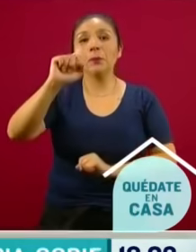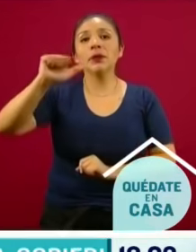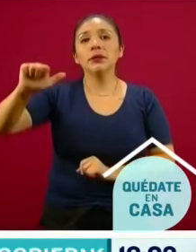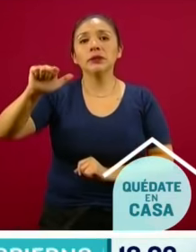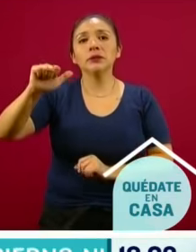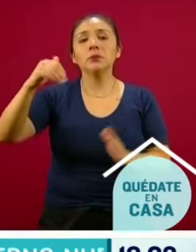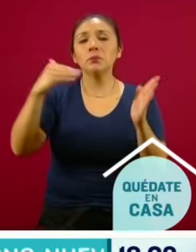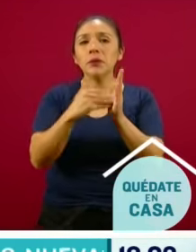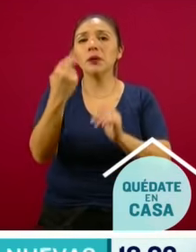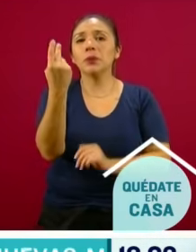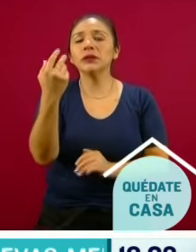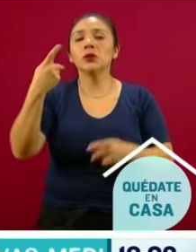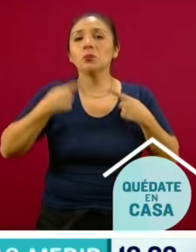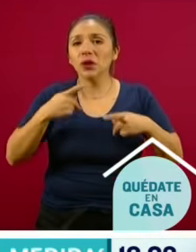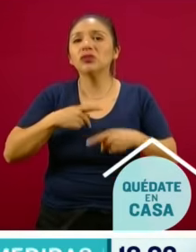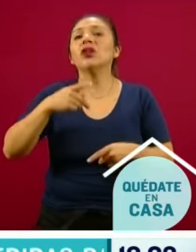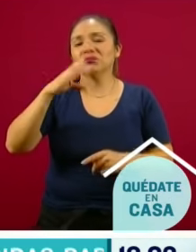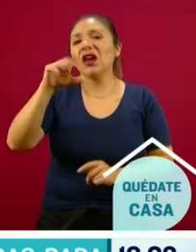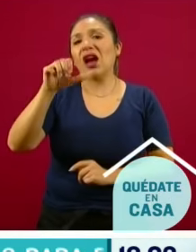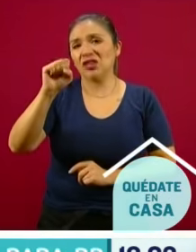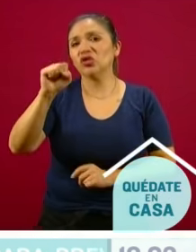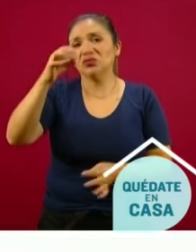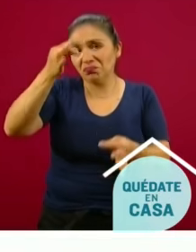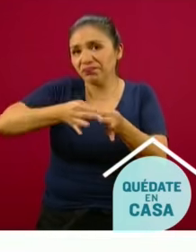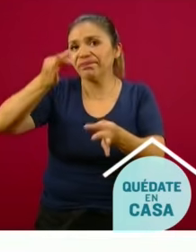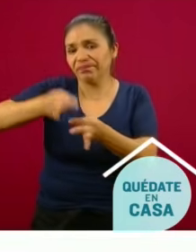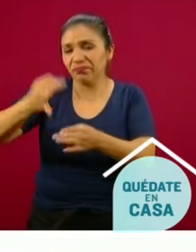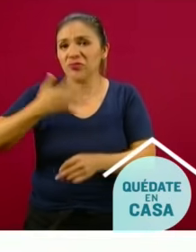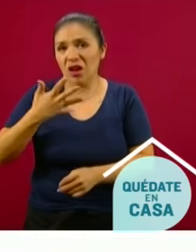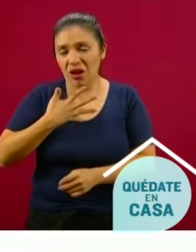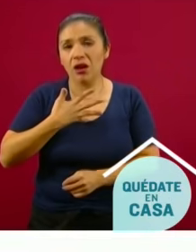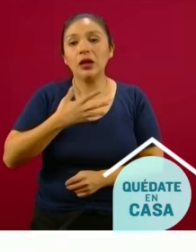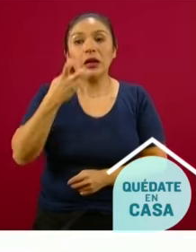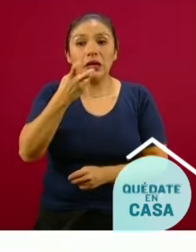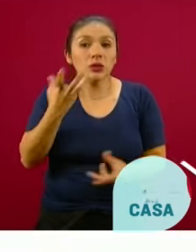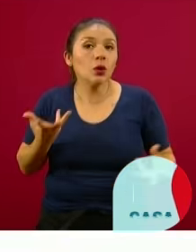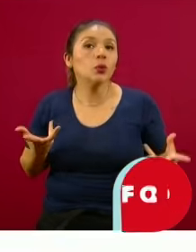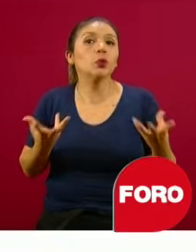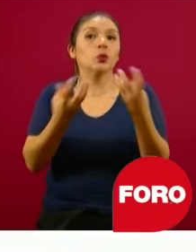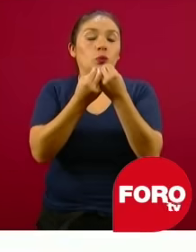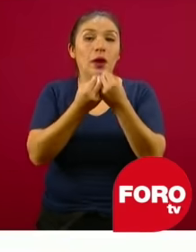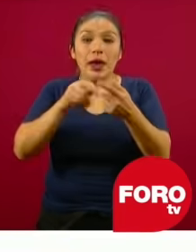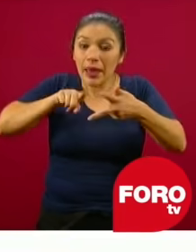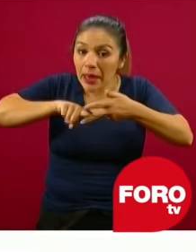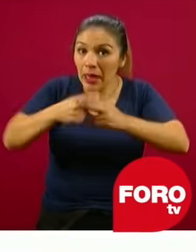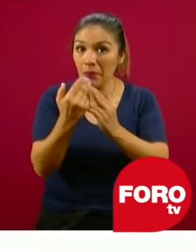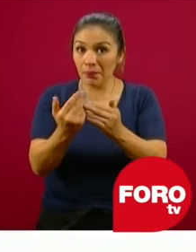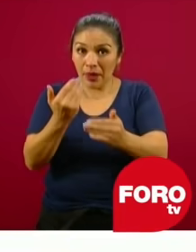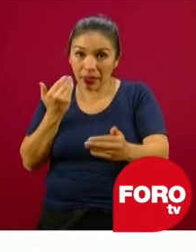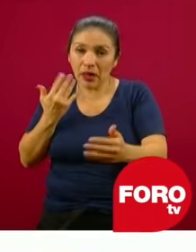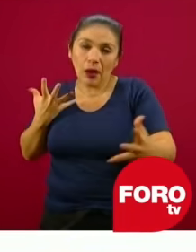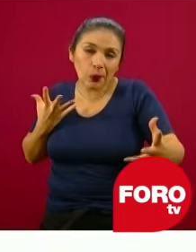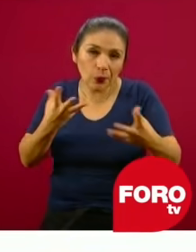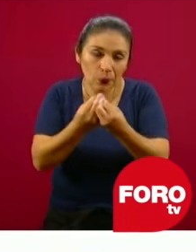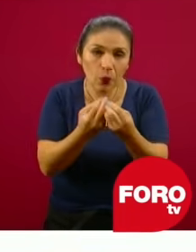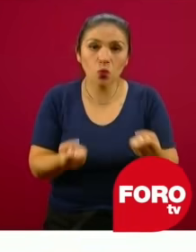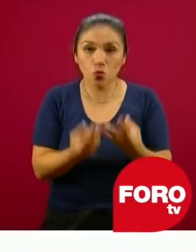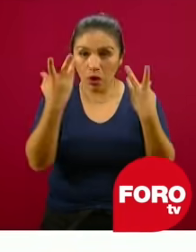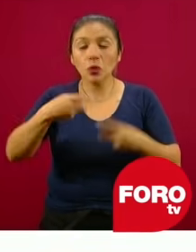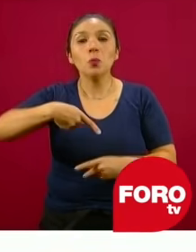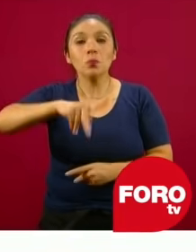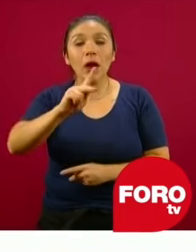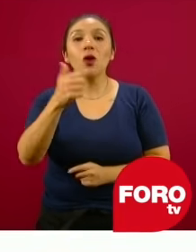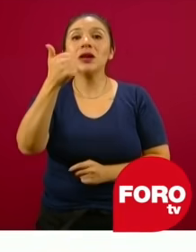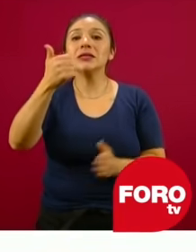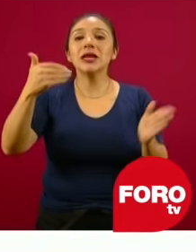25 casos confirmados, estos son los casos acumulados hasta el momento, desde que iniciaron, pero resaltamos que son sólo